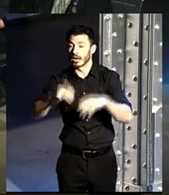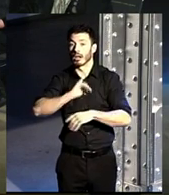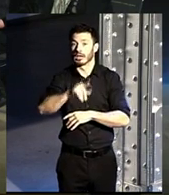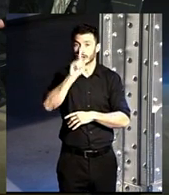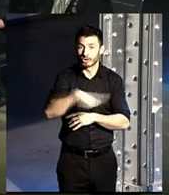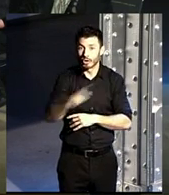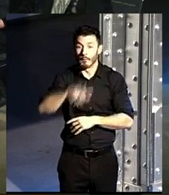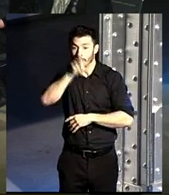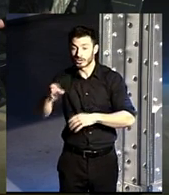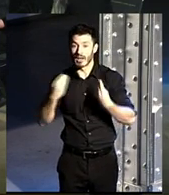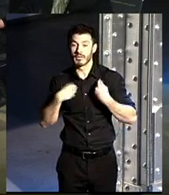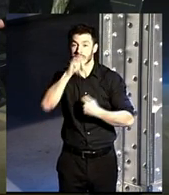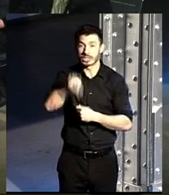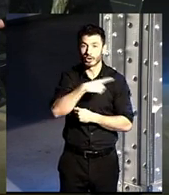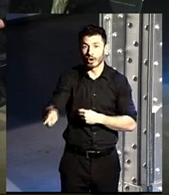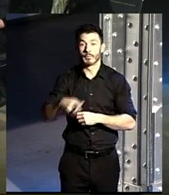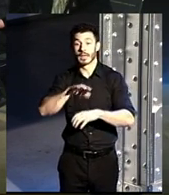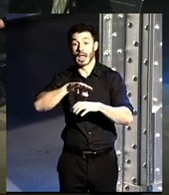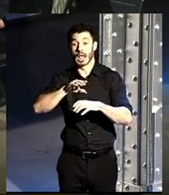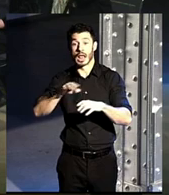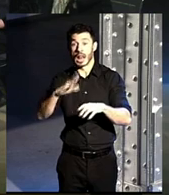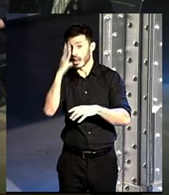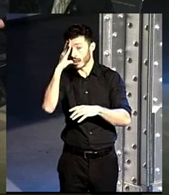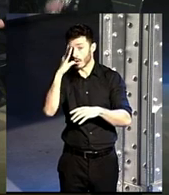en la Luna? Y así, ellos dan la